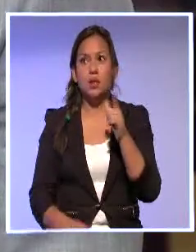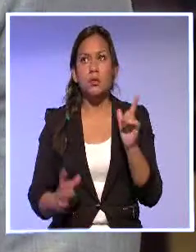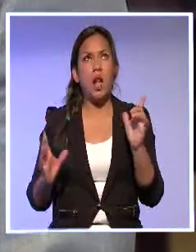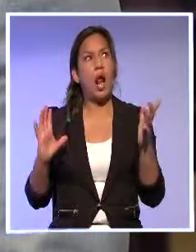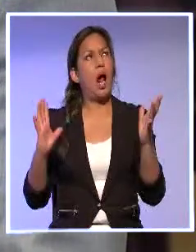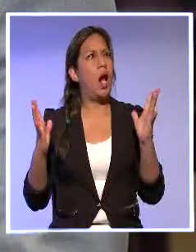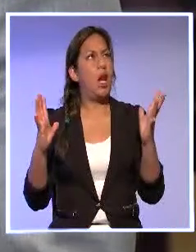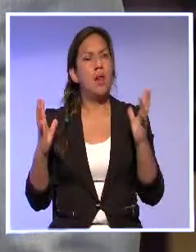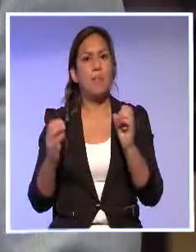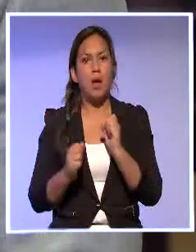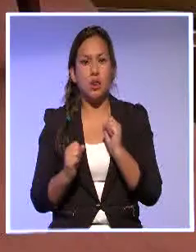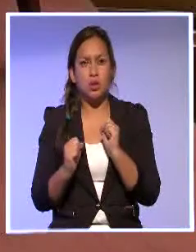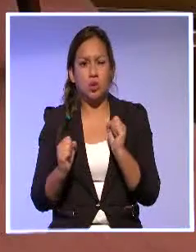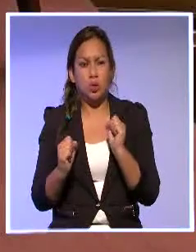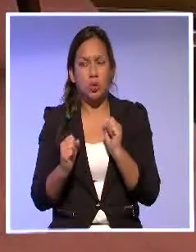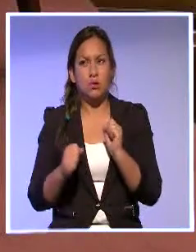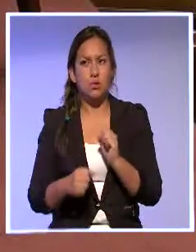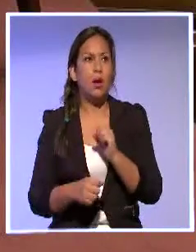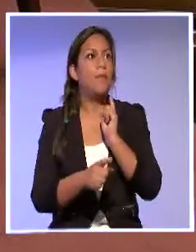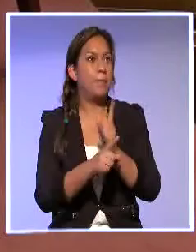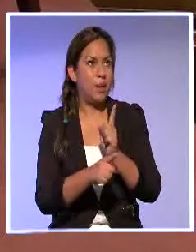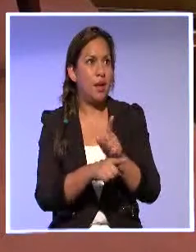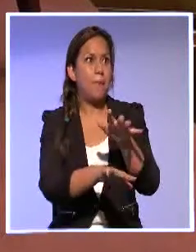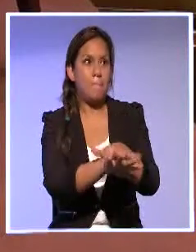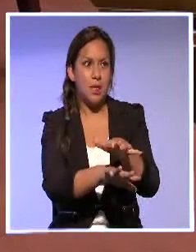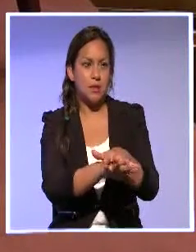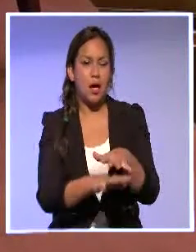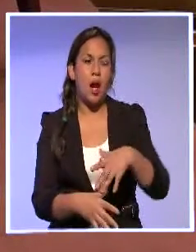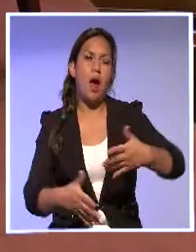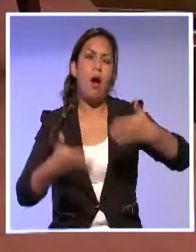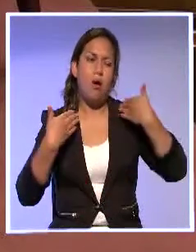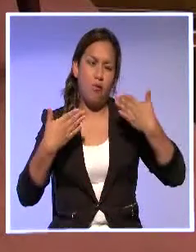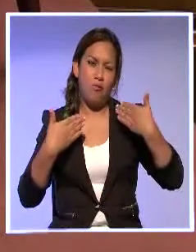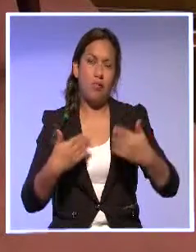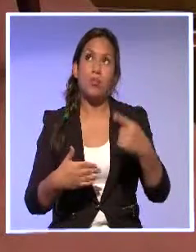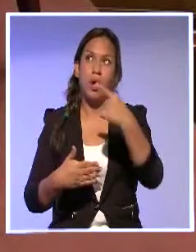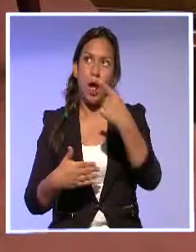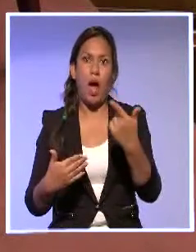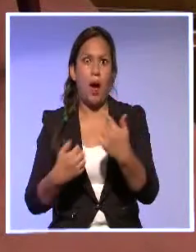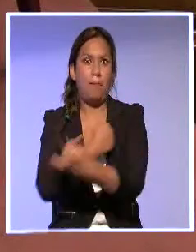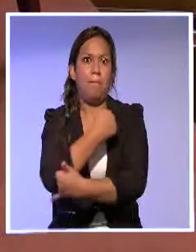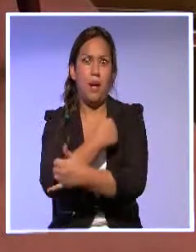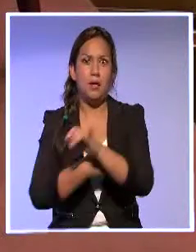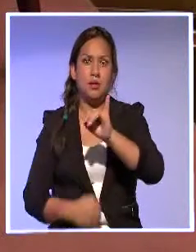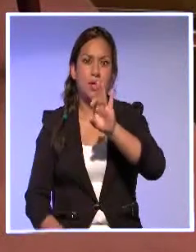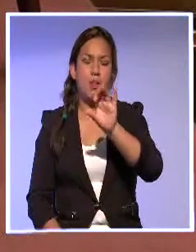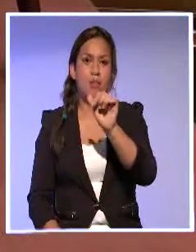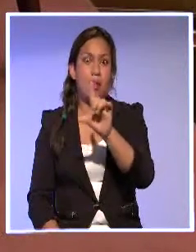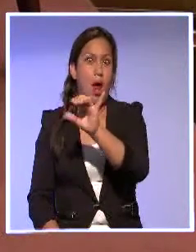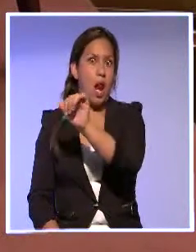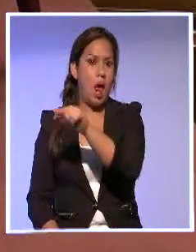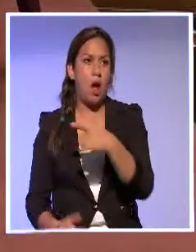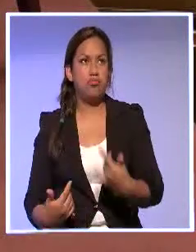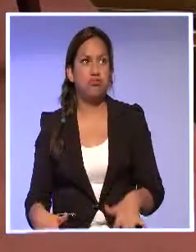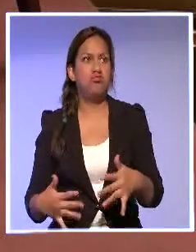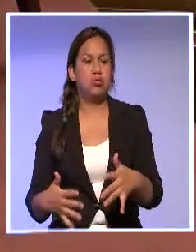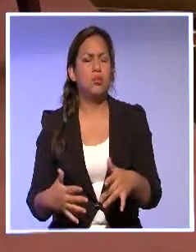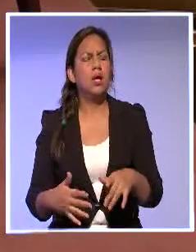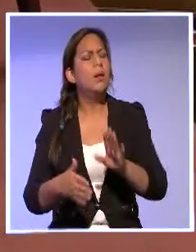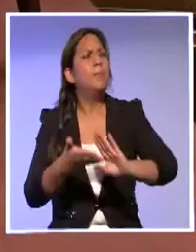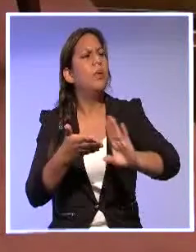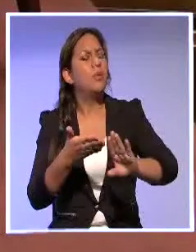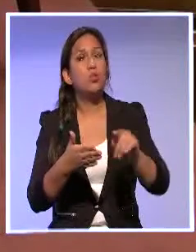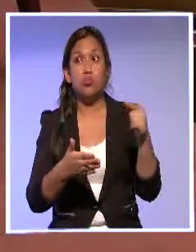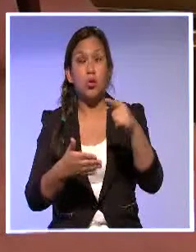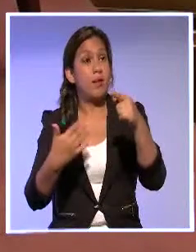claro marcharon a un clima un poco más templado pero cuál es la realidad cuando llegue el migrante tiene que buscar trabajo usted ya lo